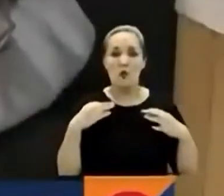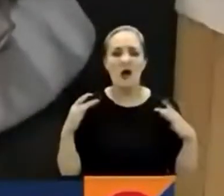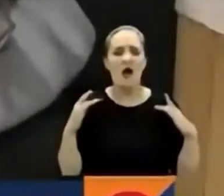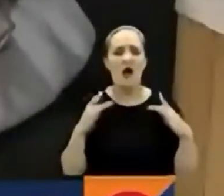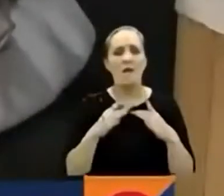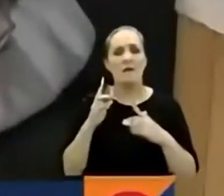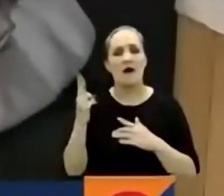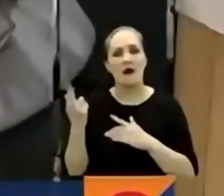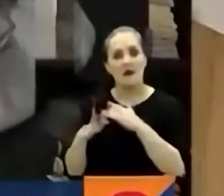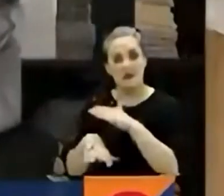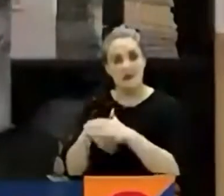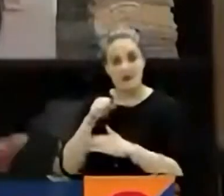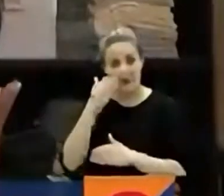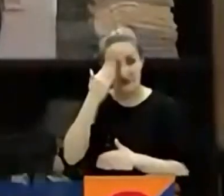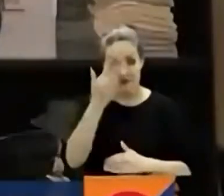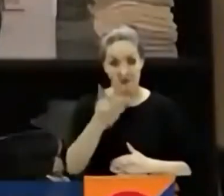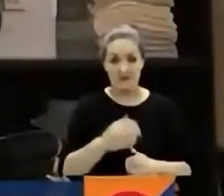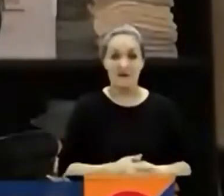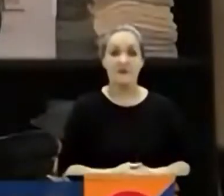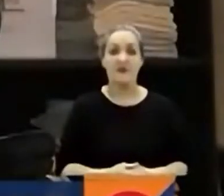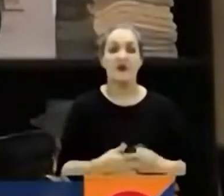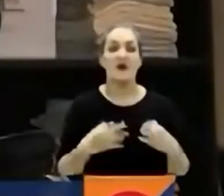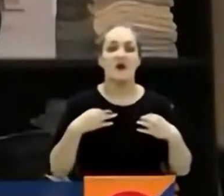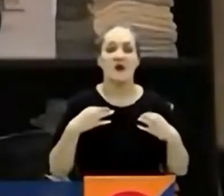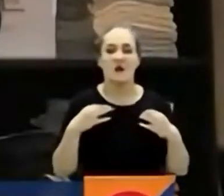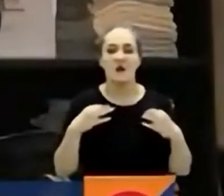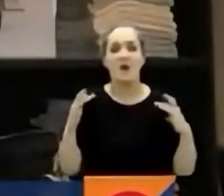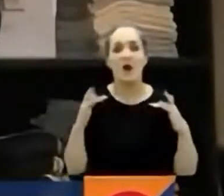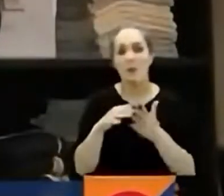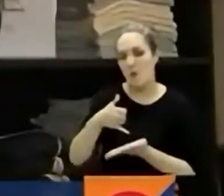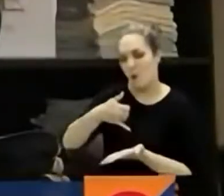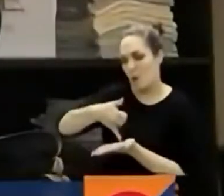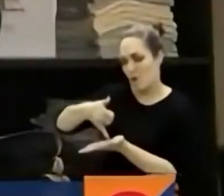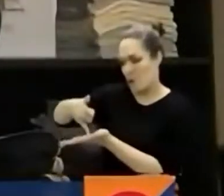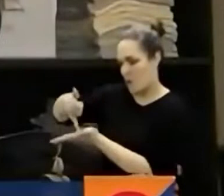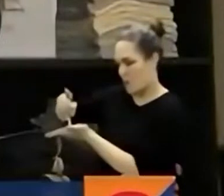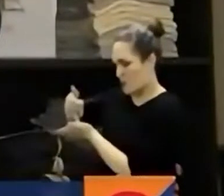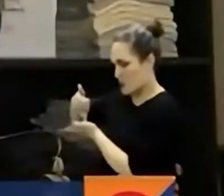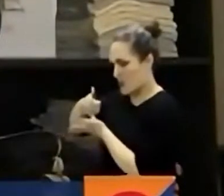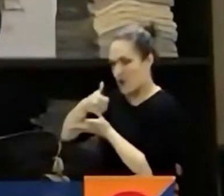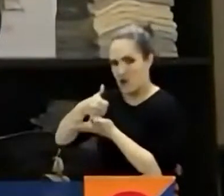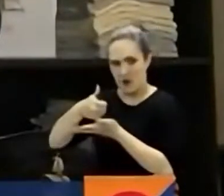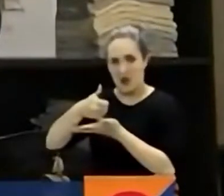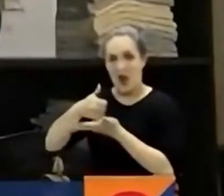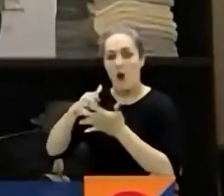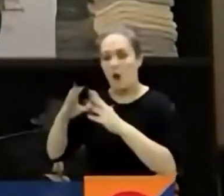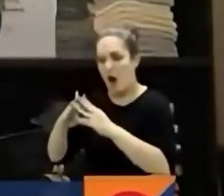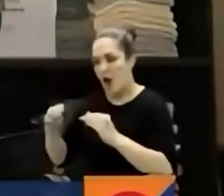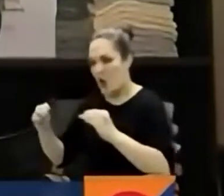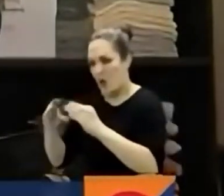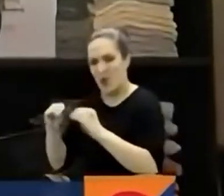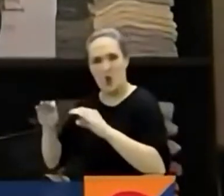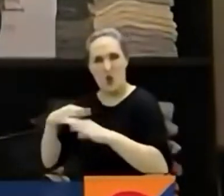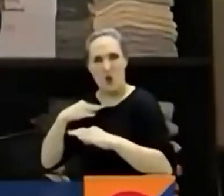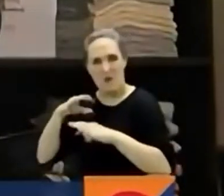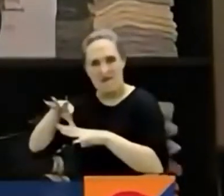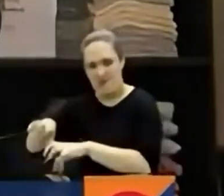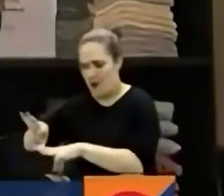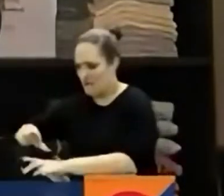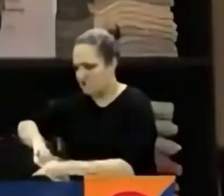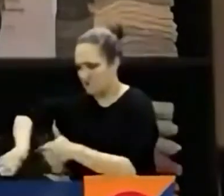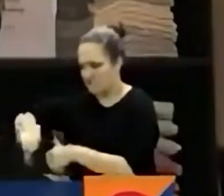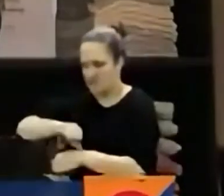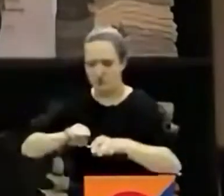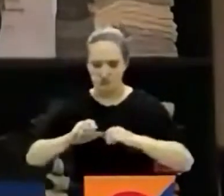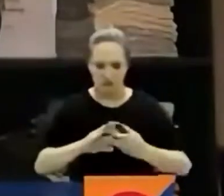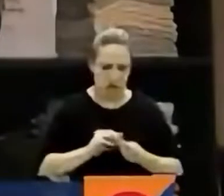productos reciclables? Por eso hacemos ropa a partir de botellas plásticas recicladas, algodón recuperado, algodón orgánico y otros materiales